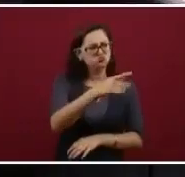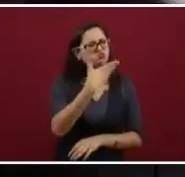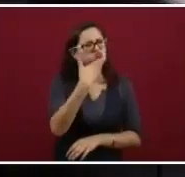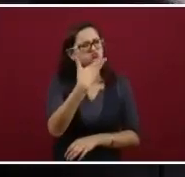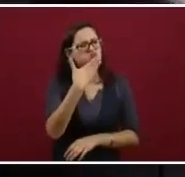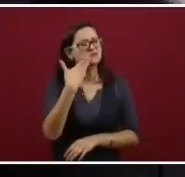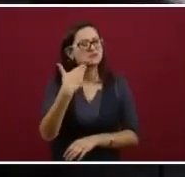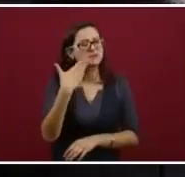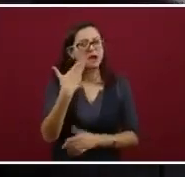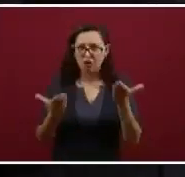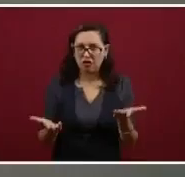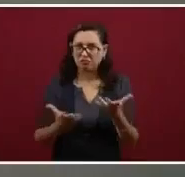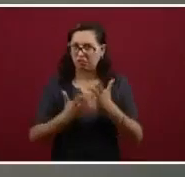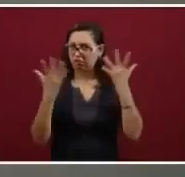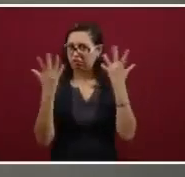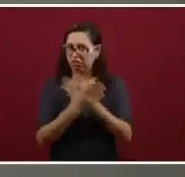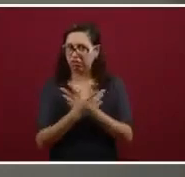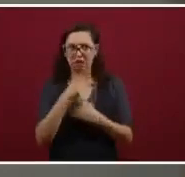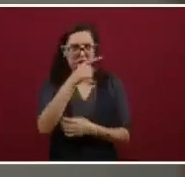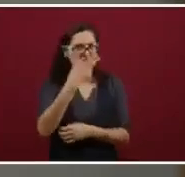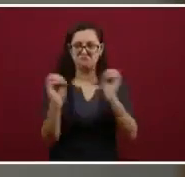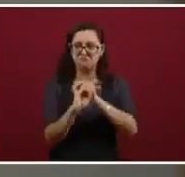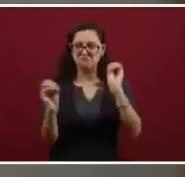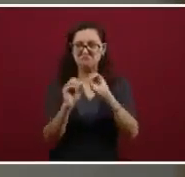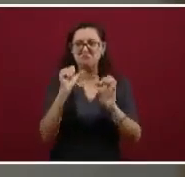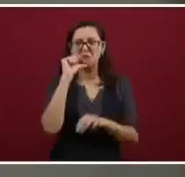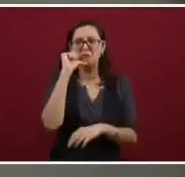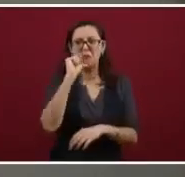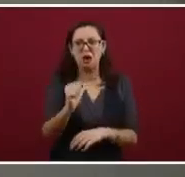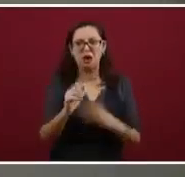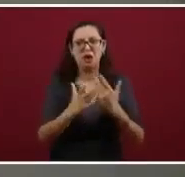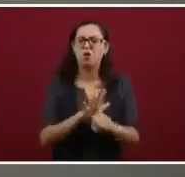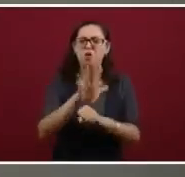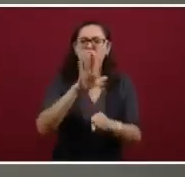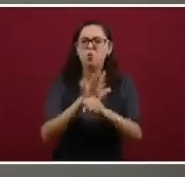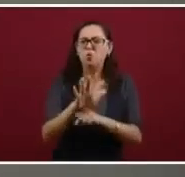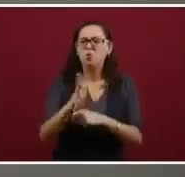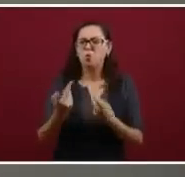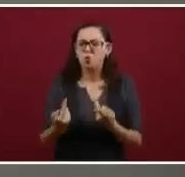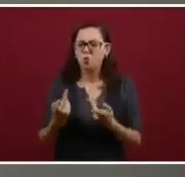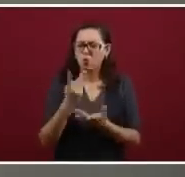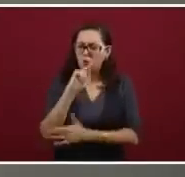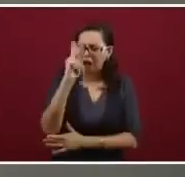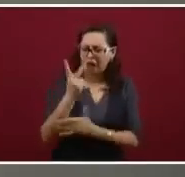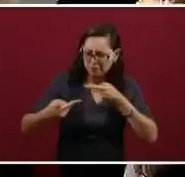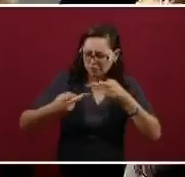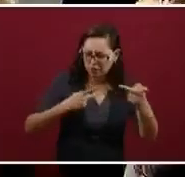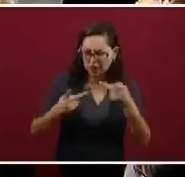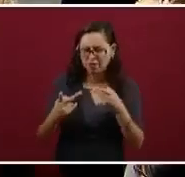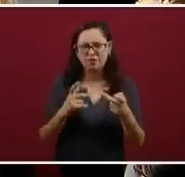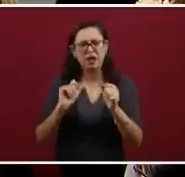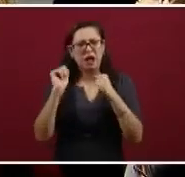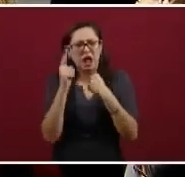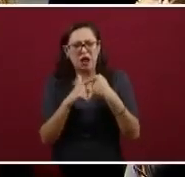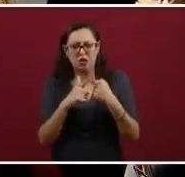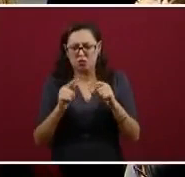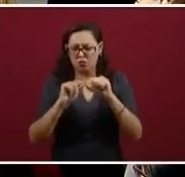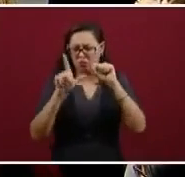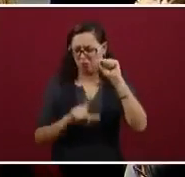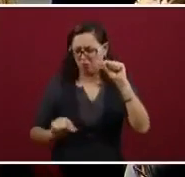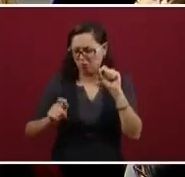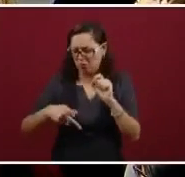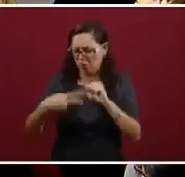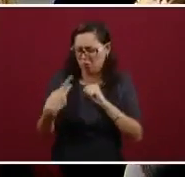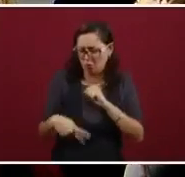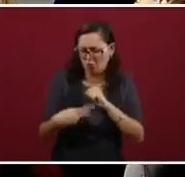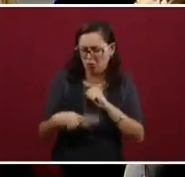amigable. ¿Qué plan, si es que ya también hay un plan, existe para apoyar a los paisanos? Porque el flujo tal vez no sea de México a Estados